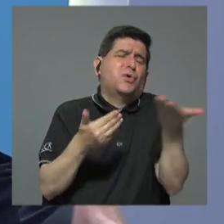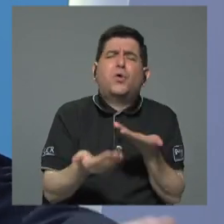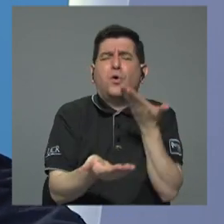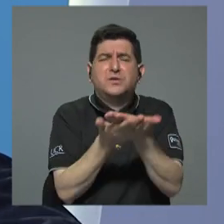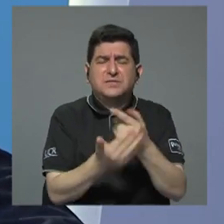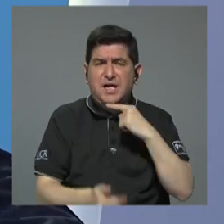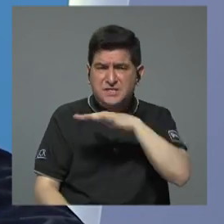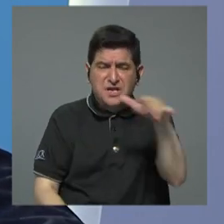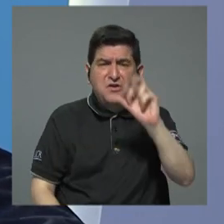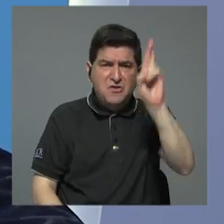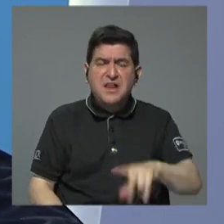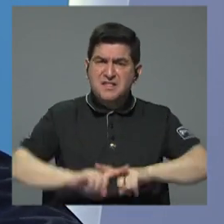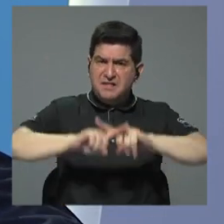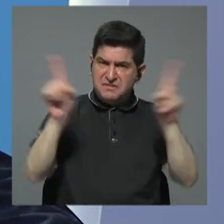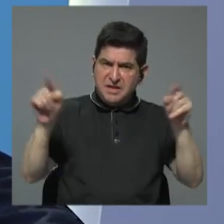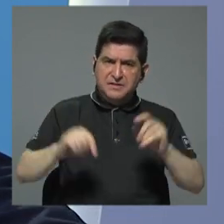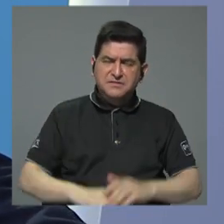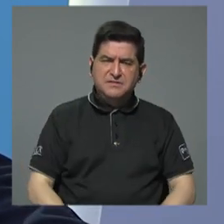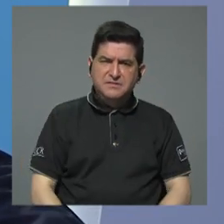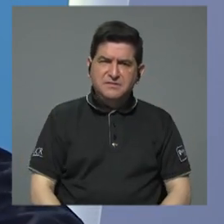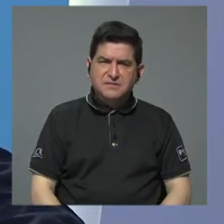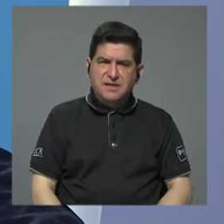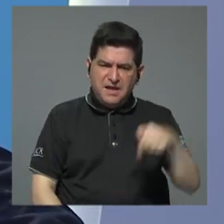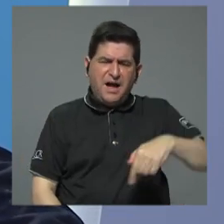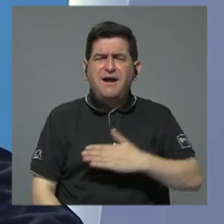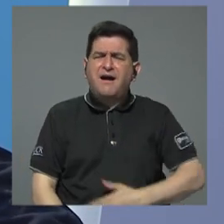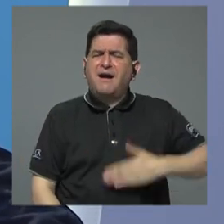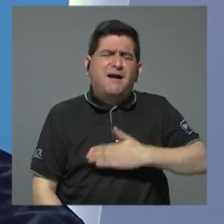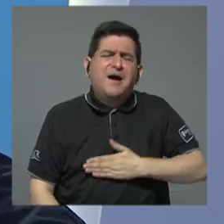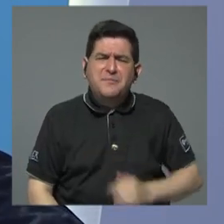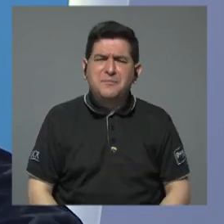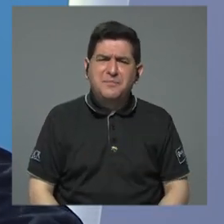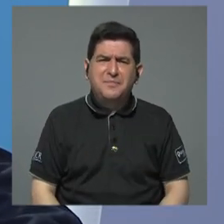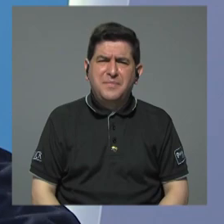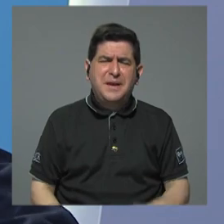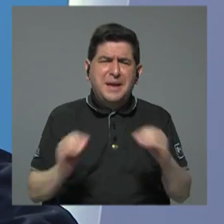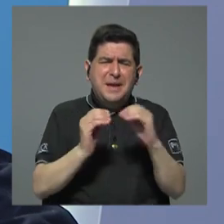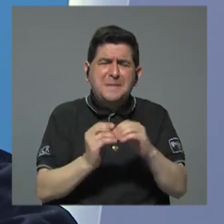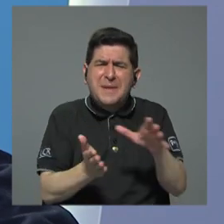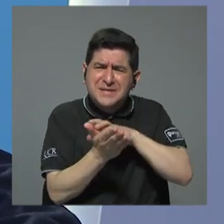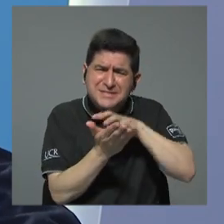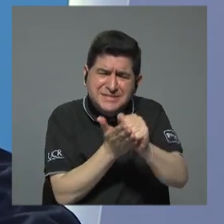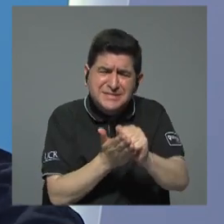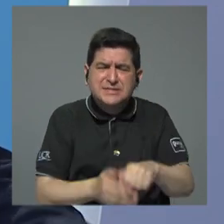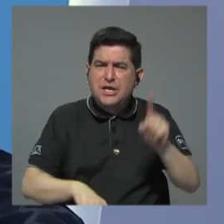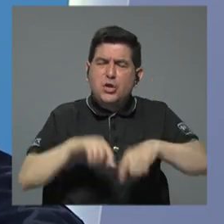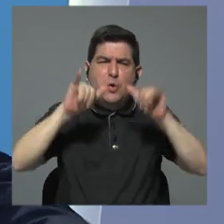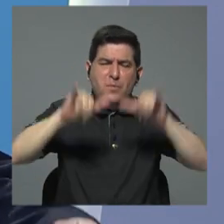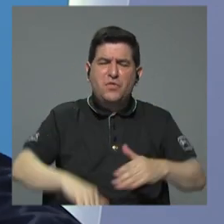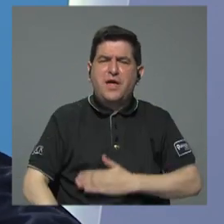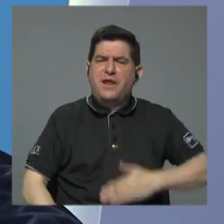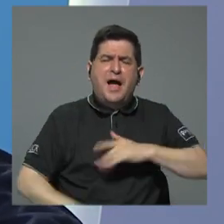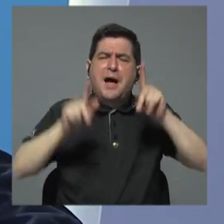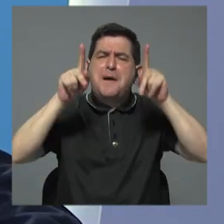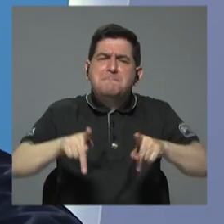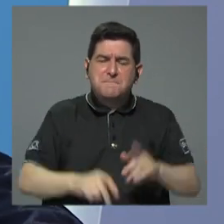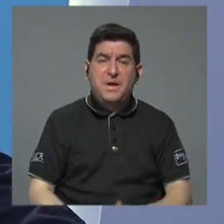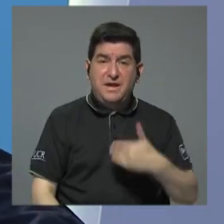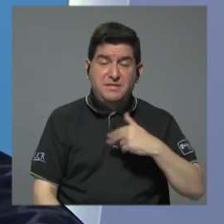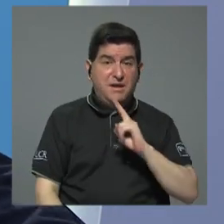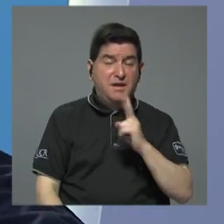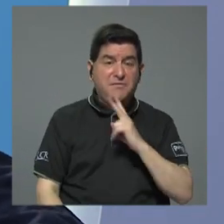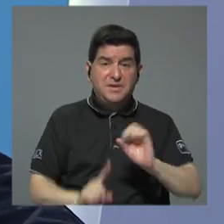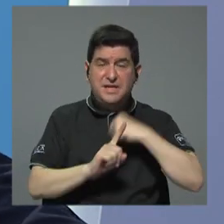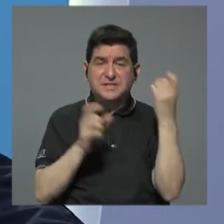la realidad costarricense es otra, la realidad costarricense es de hambre y lo más depredador y lo más insostenible es el hambre de la gente y tenemos una